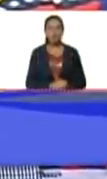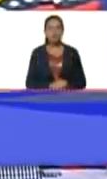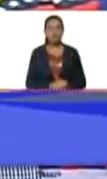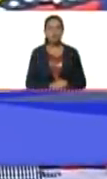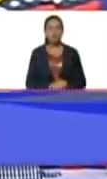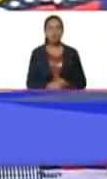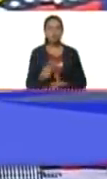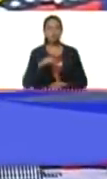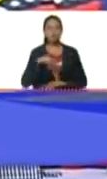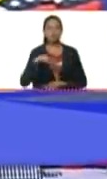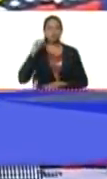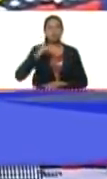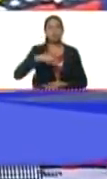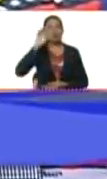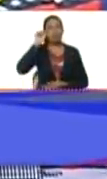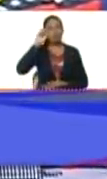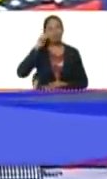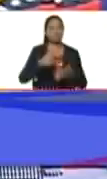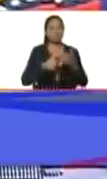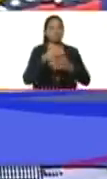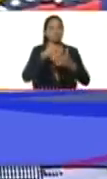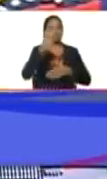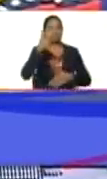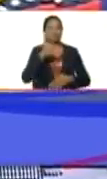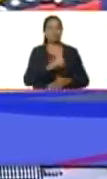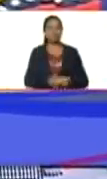Y tenemos que aprenderla cada vez más.